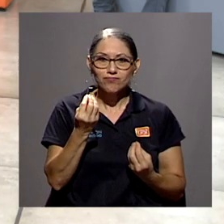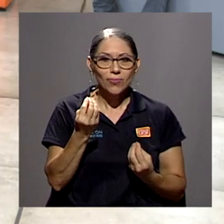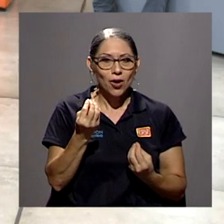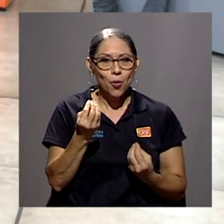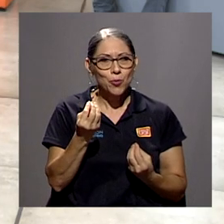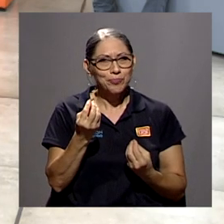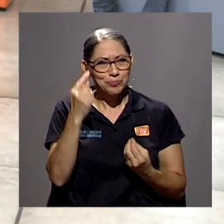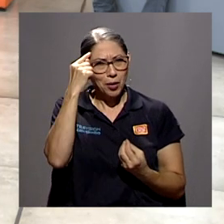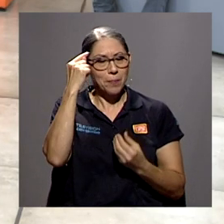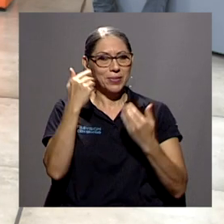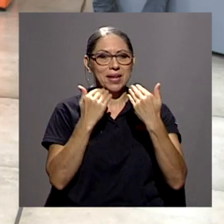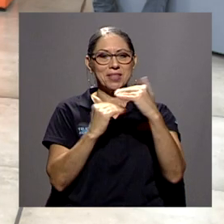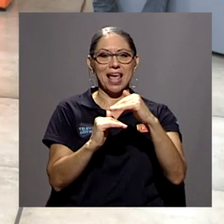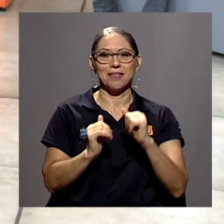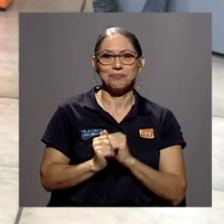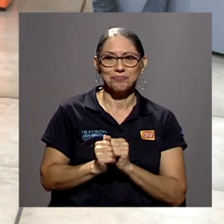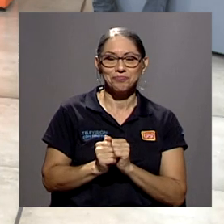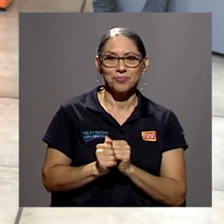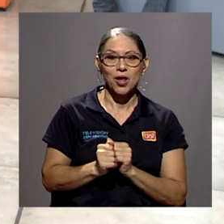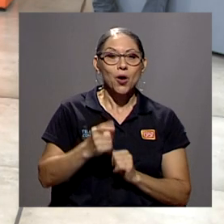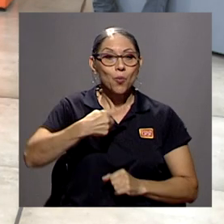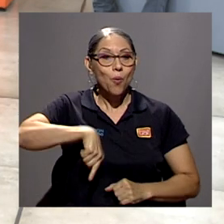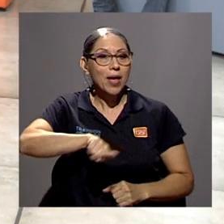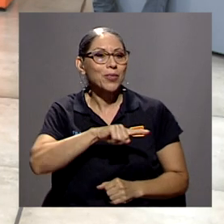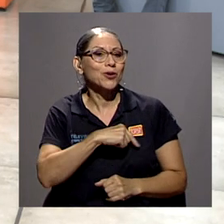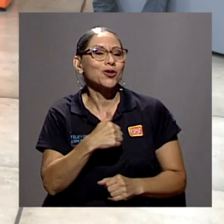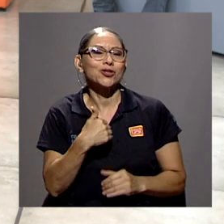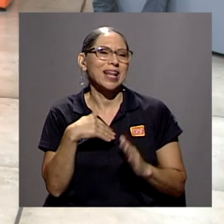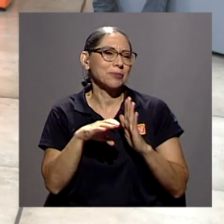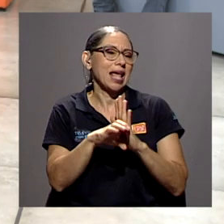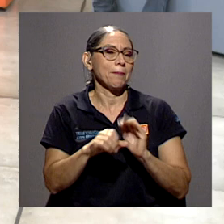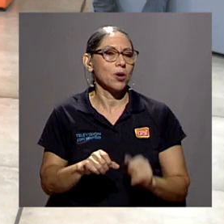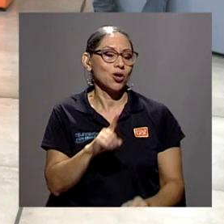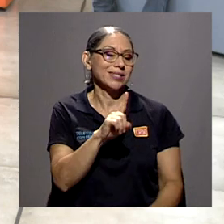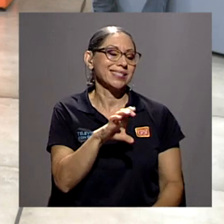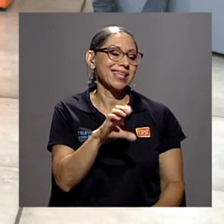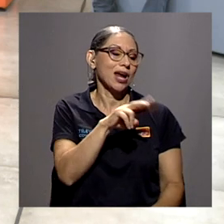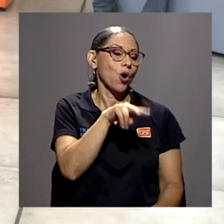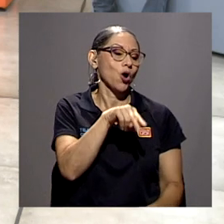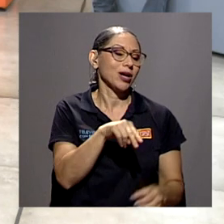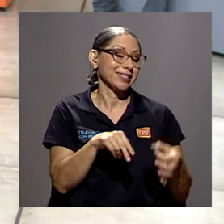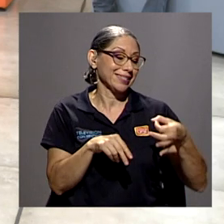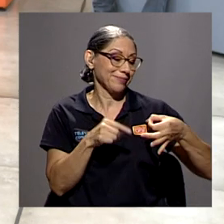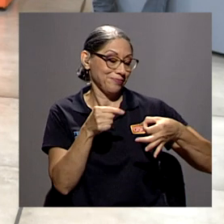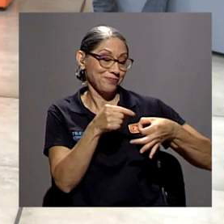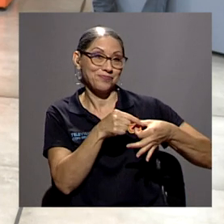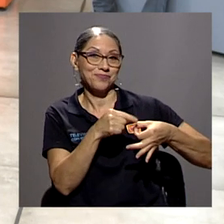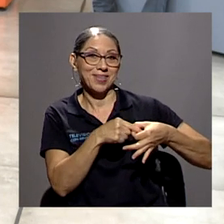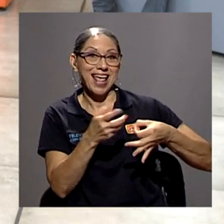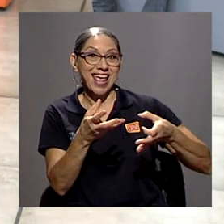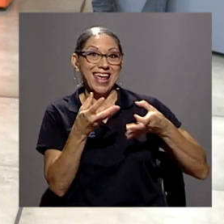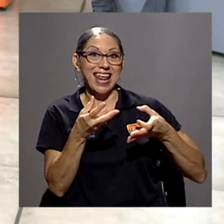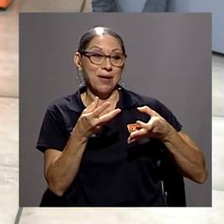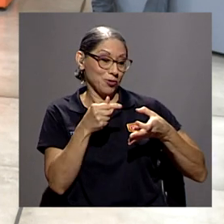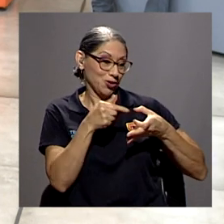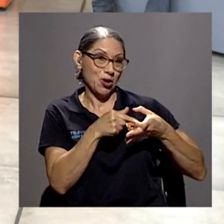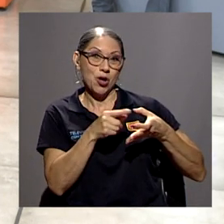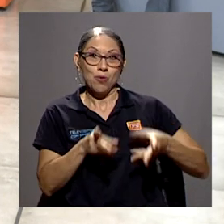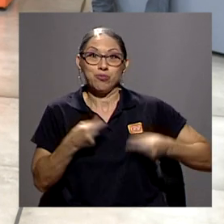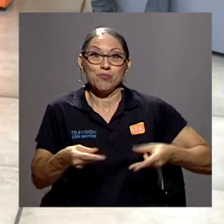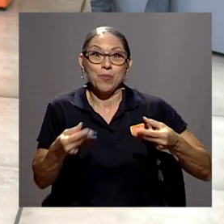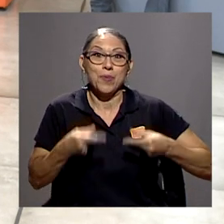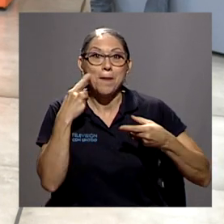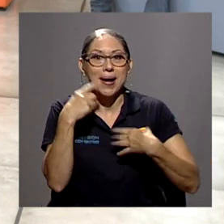limitada en este tema cuando tenemos 100 colones queremos gastar los todos en la producción del disco